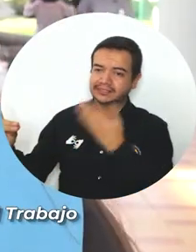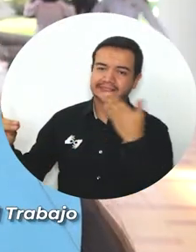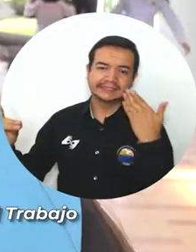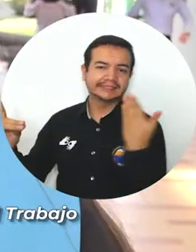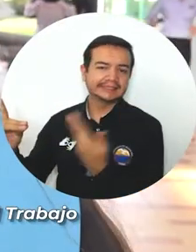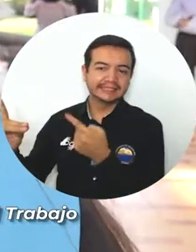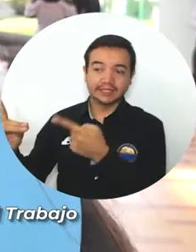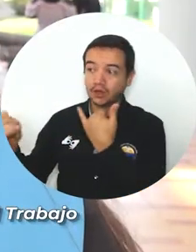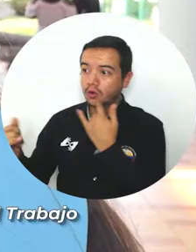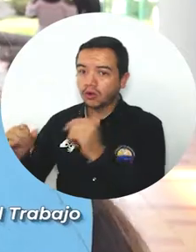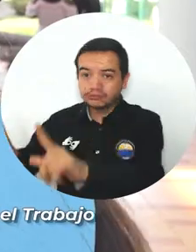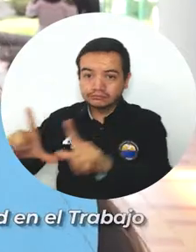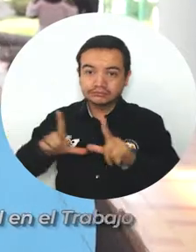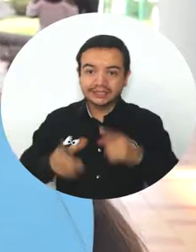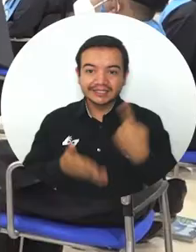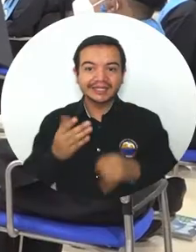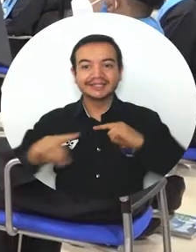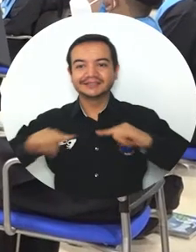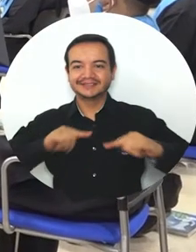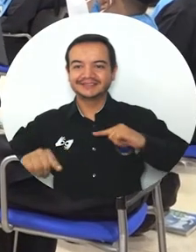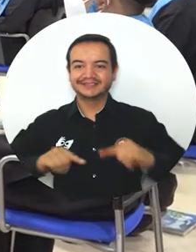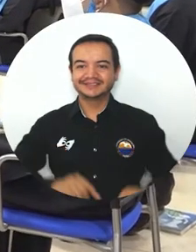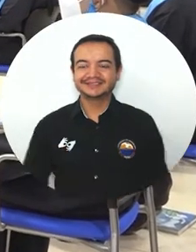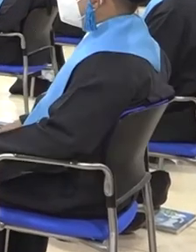obtener este título de administradores.